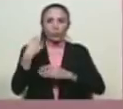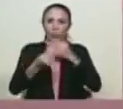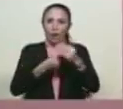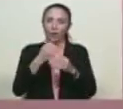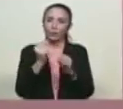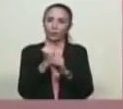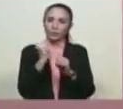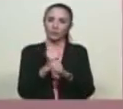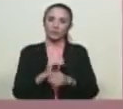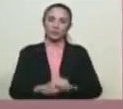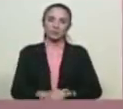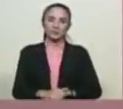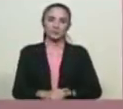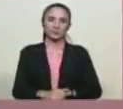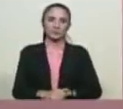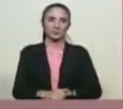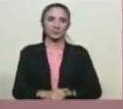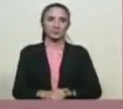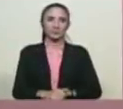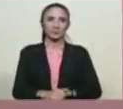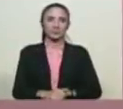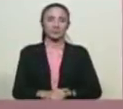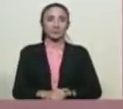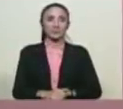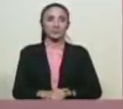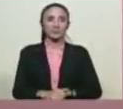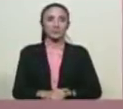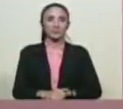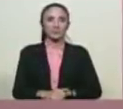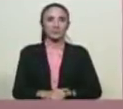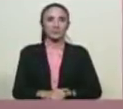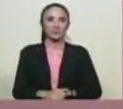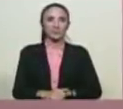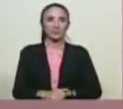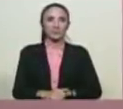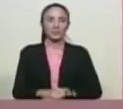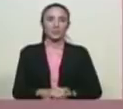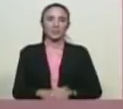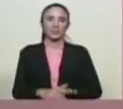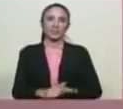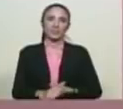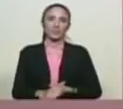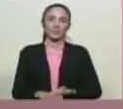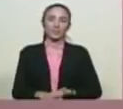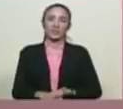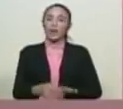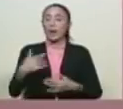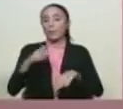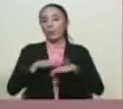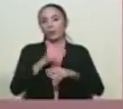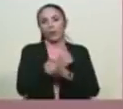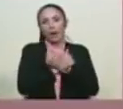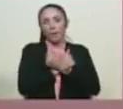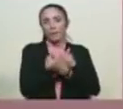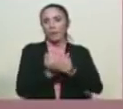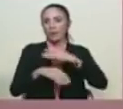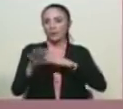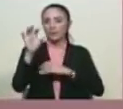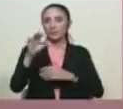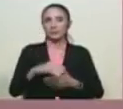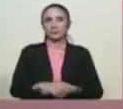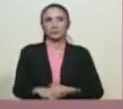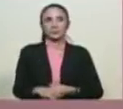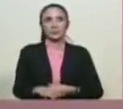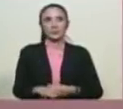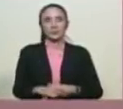trabajo. Por eso que soy chavista. Porque amo profundamente nuestra patria.